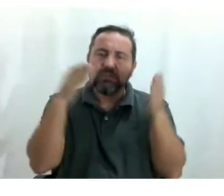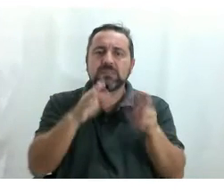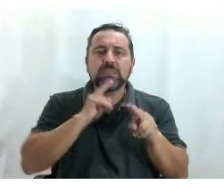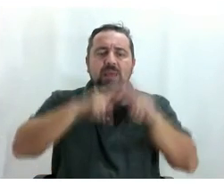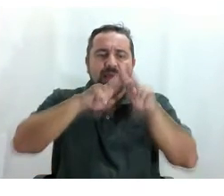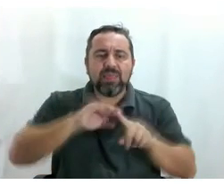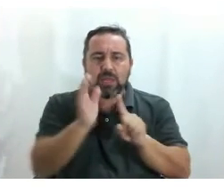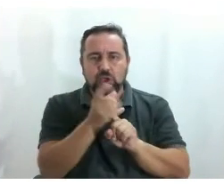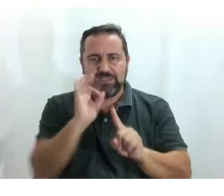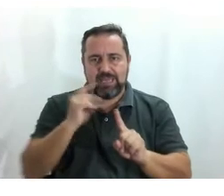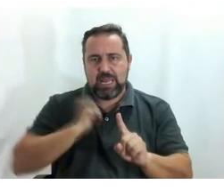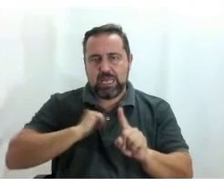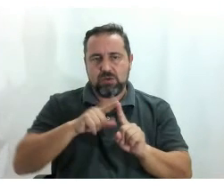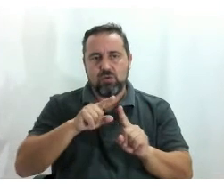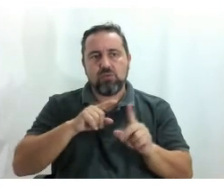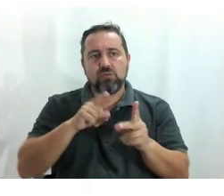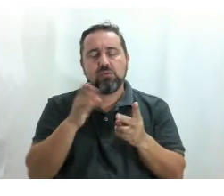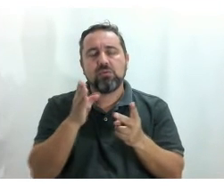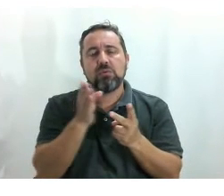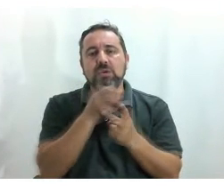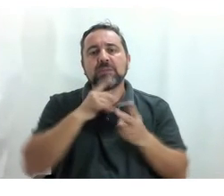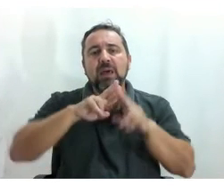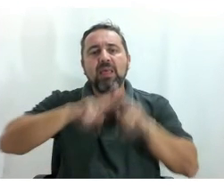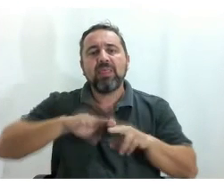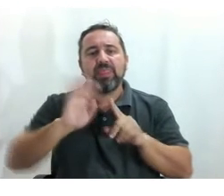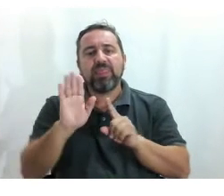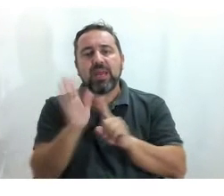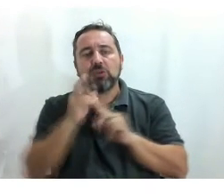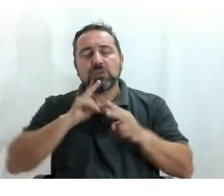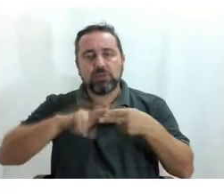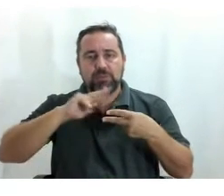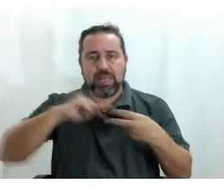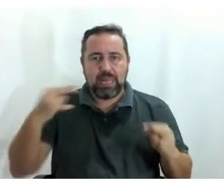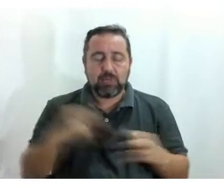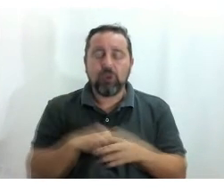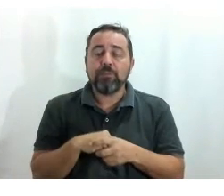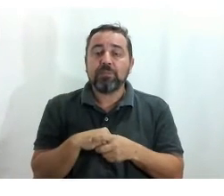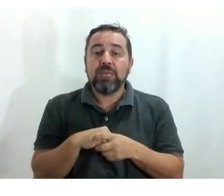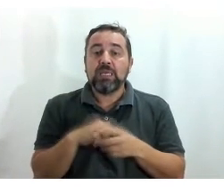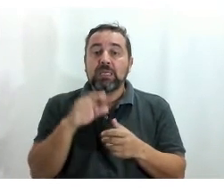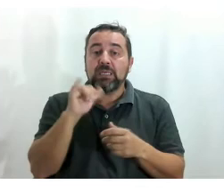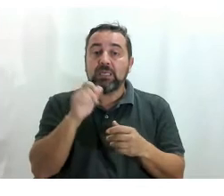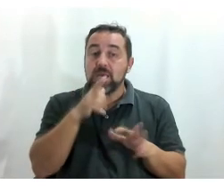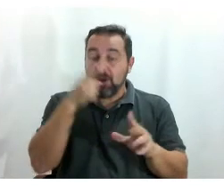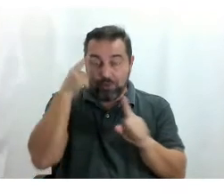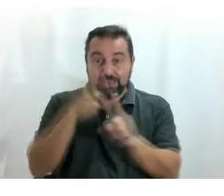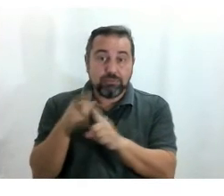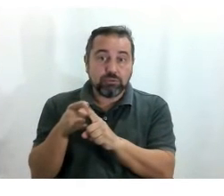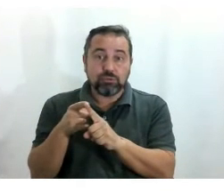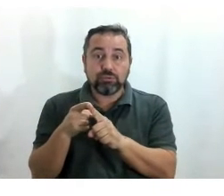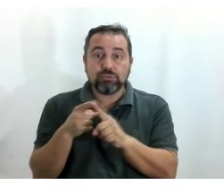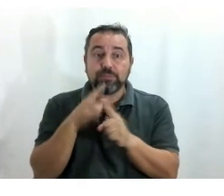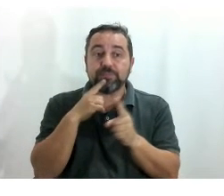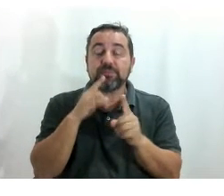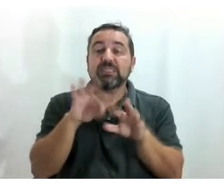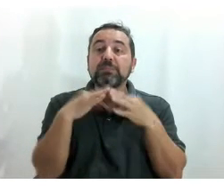diagnóstico clínico, la parte del diagnóstico genético, y los objetivos de los tres seminarios